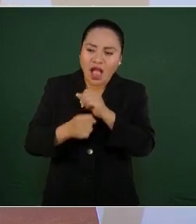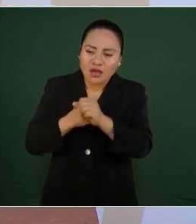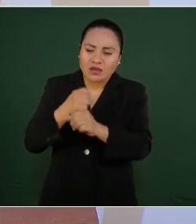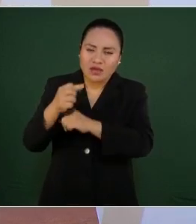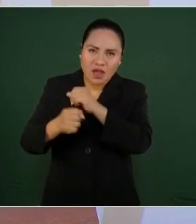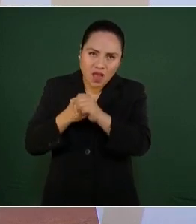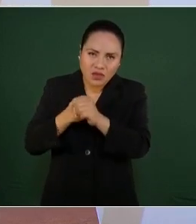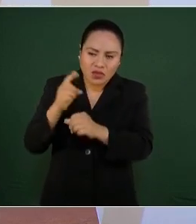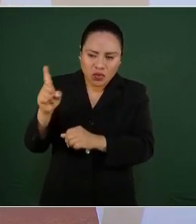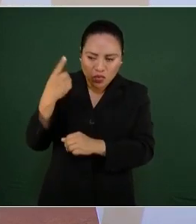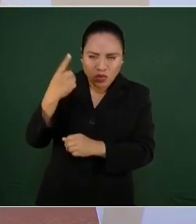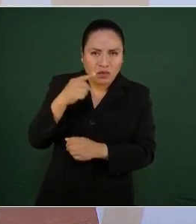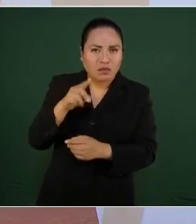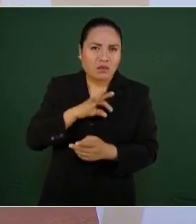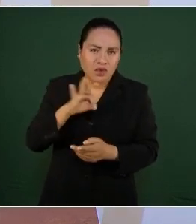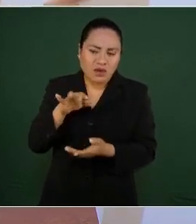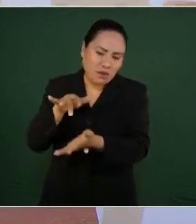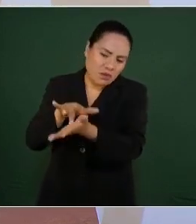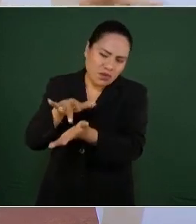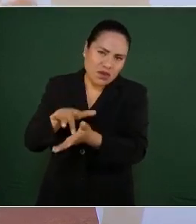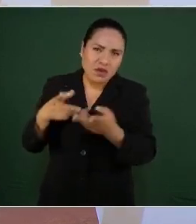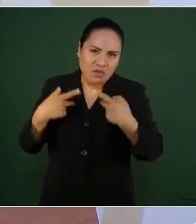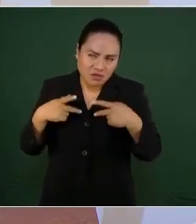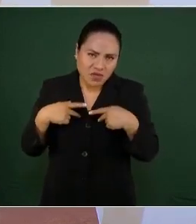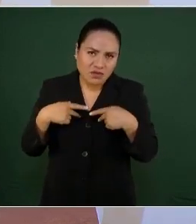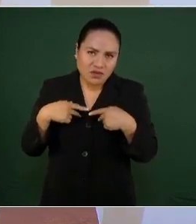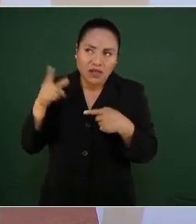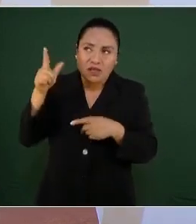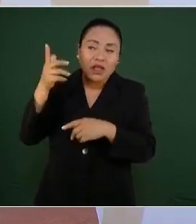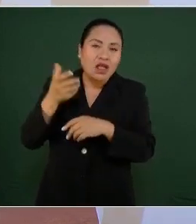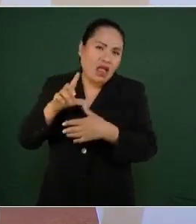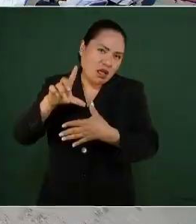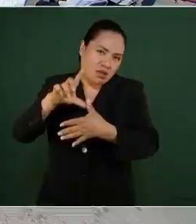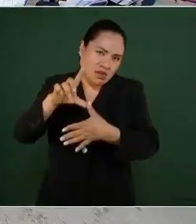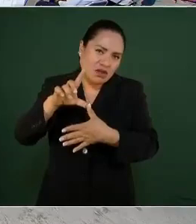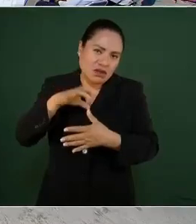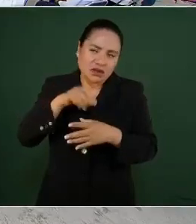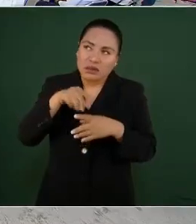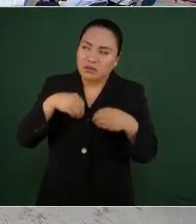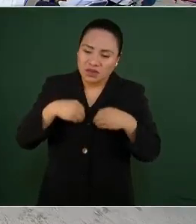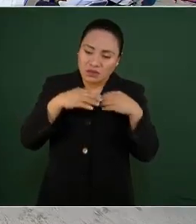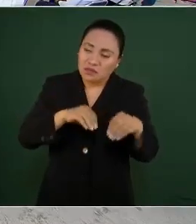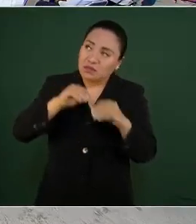pobres de América Latina y el Caribe, lo que estás planteando.